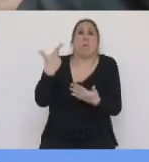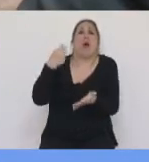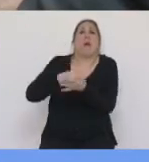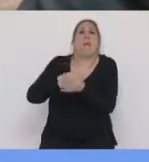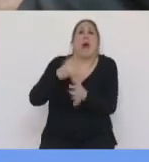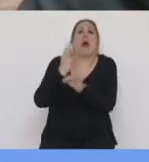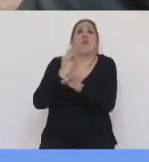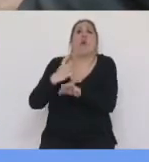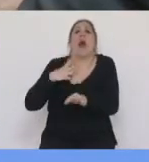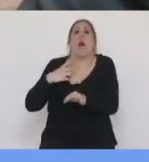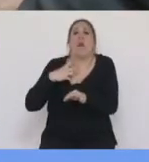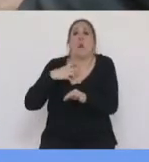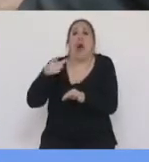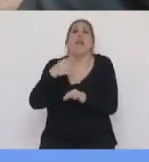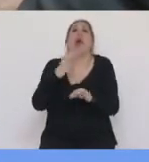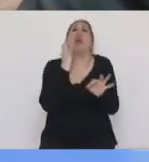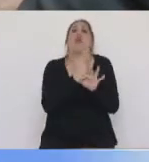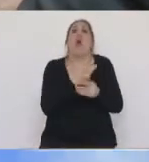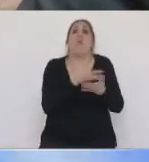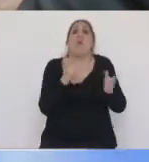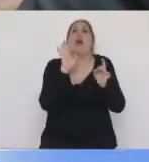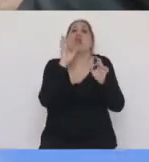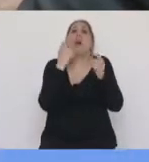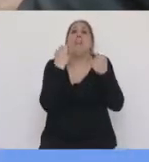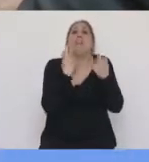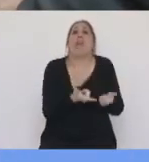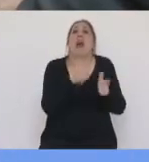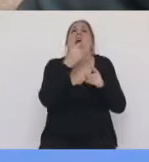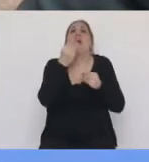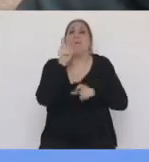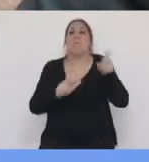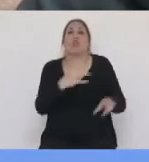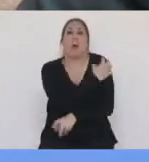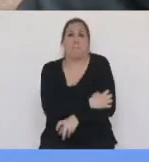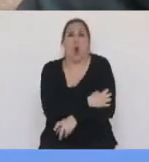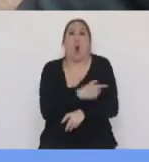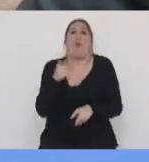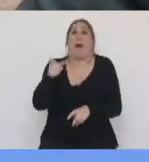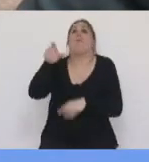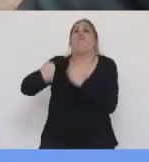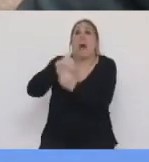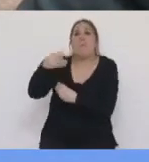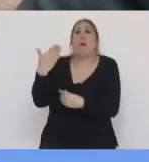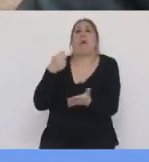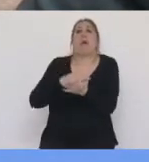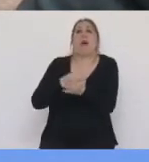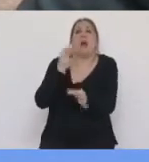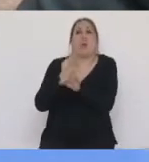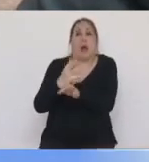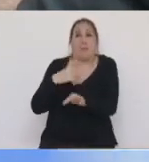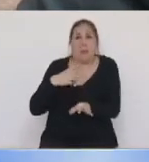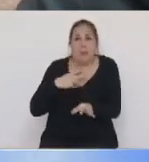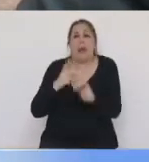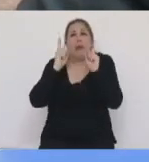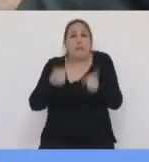garantiza a los pobres y que la puede pagar que se pague una escuela privada lo que había entendido también